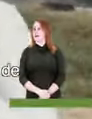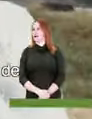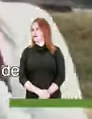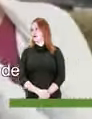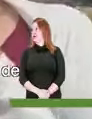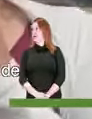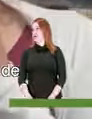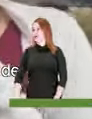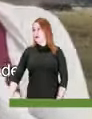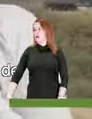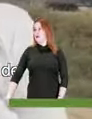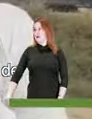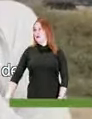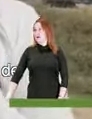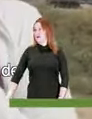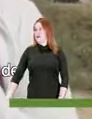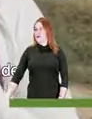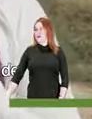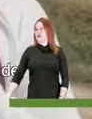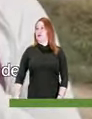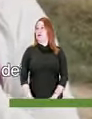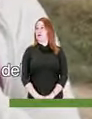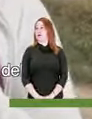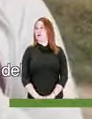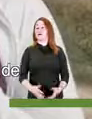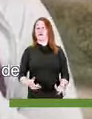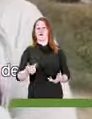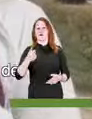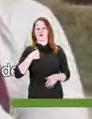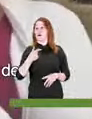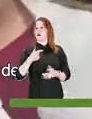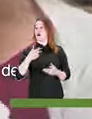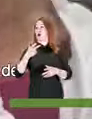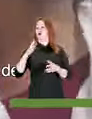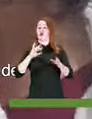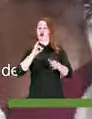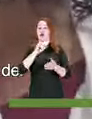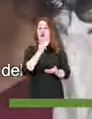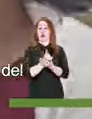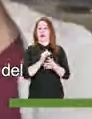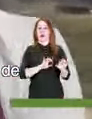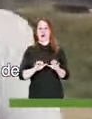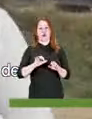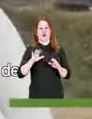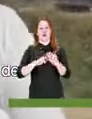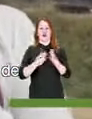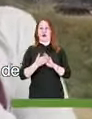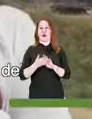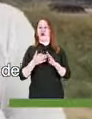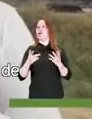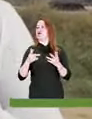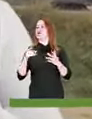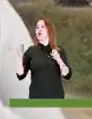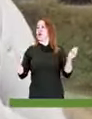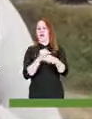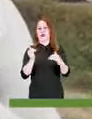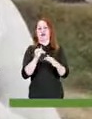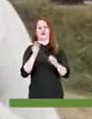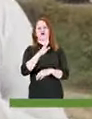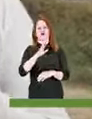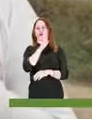Cecilia Guerrero, miembro de la Junta de Acción Comunal del Barrio El Tuno. Quiero saber si esta vía, que es rural y